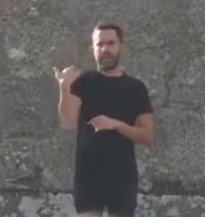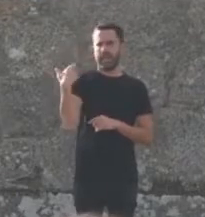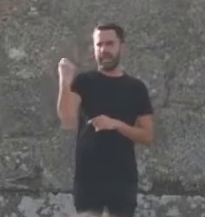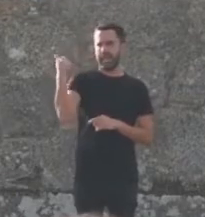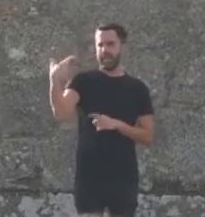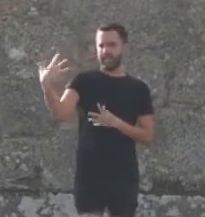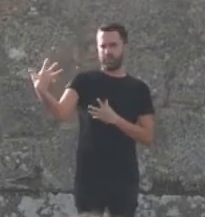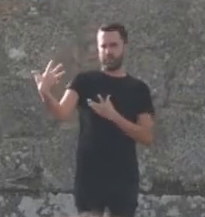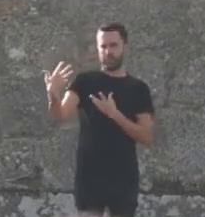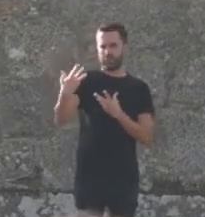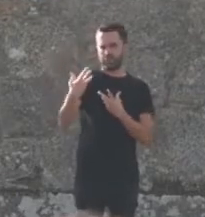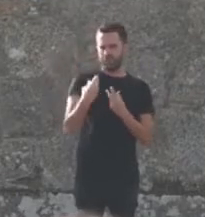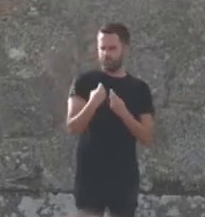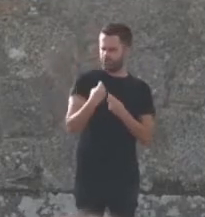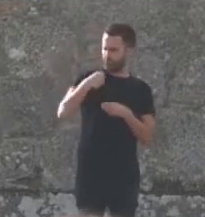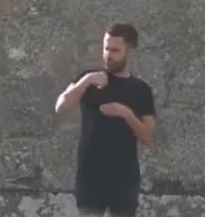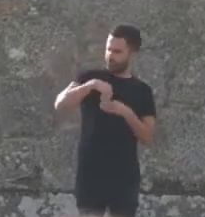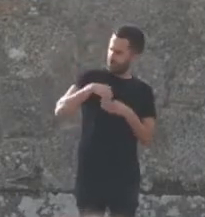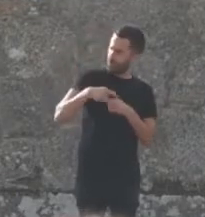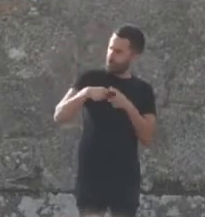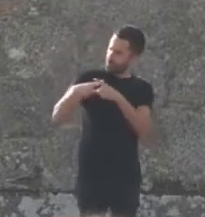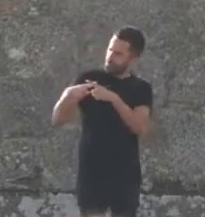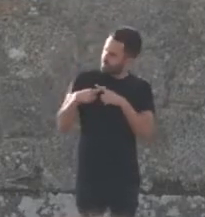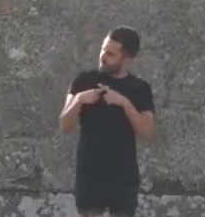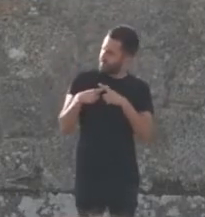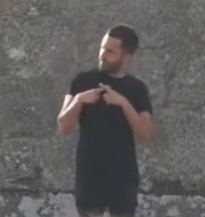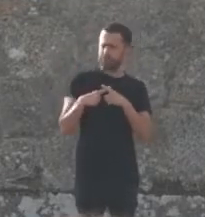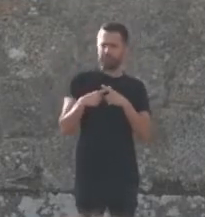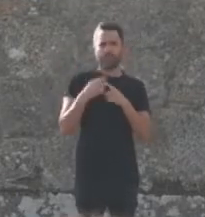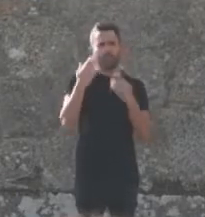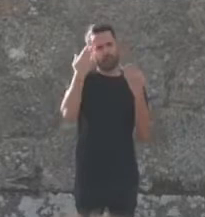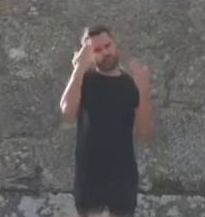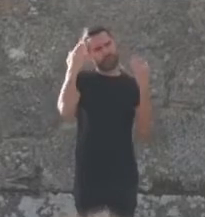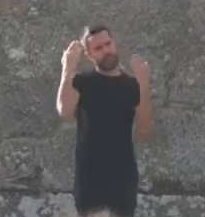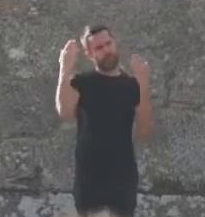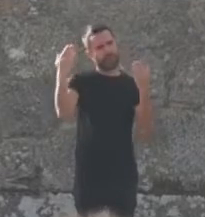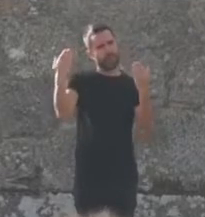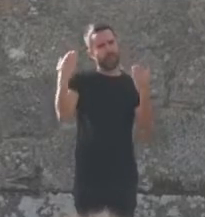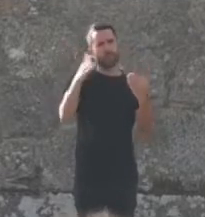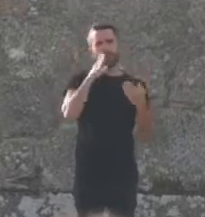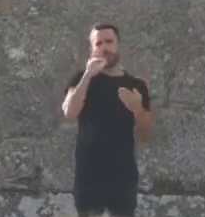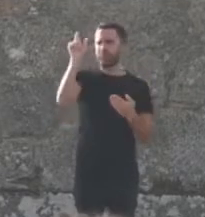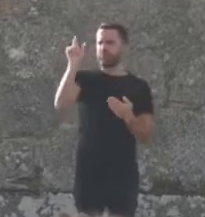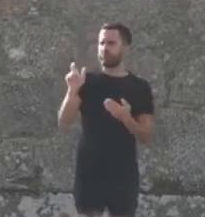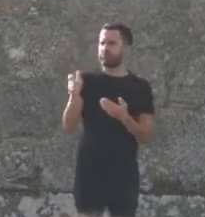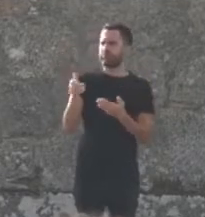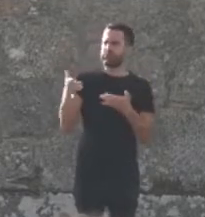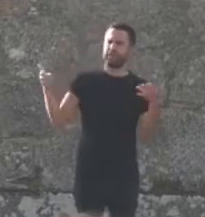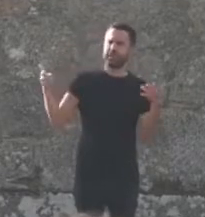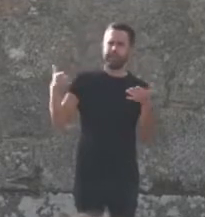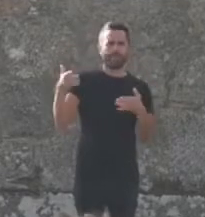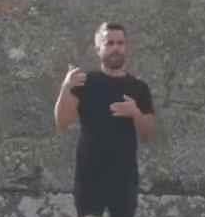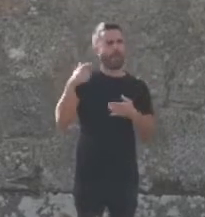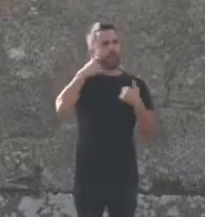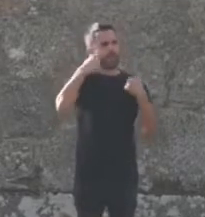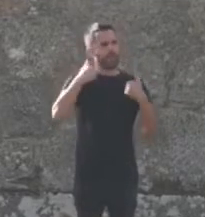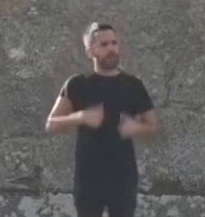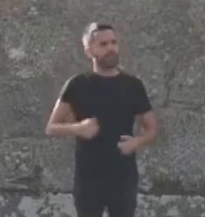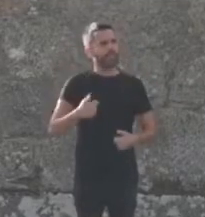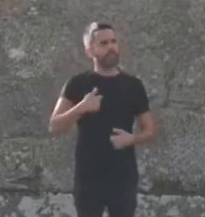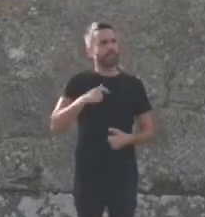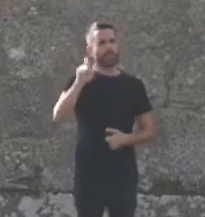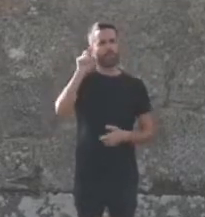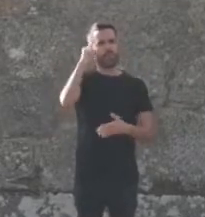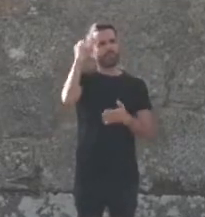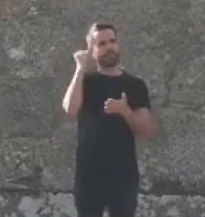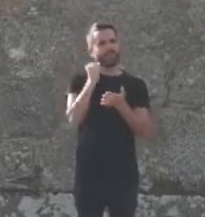unha homenaxe e que pola súa grandeza, pola súa humanidade, non, é un auténtico xigante da memoria, un símbolo